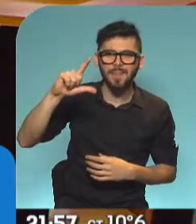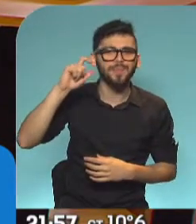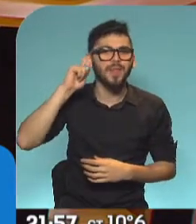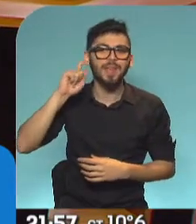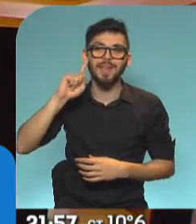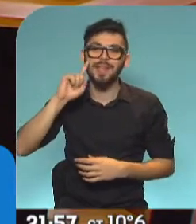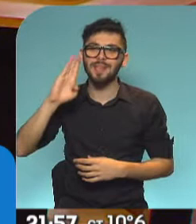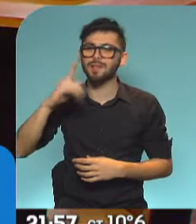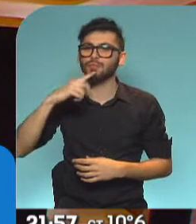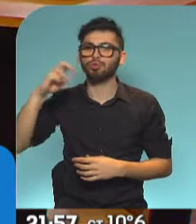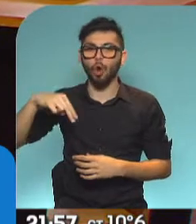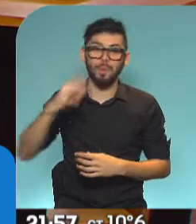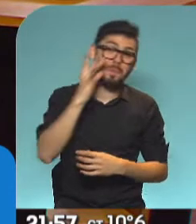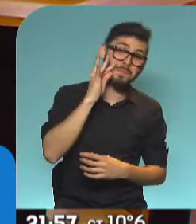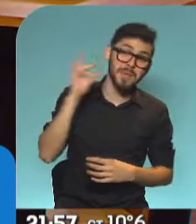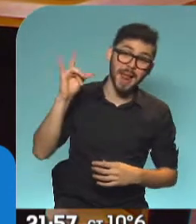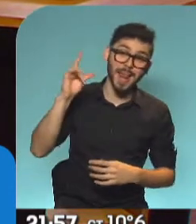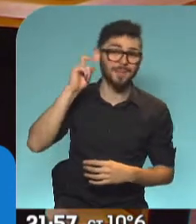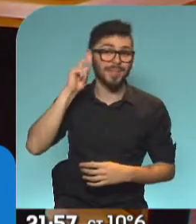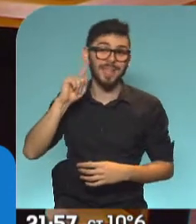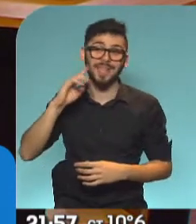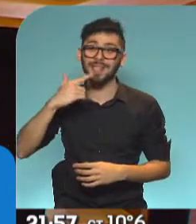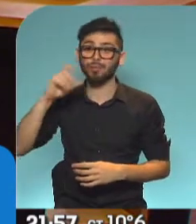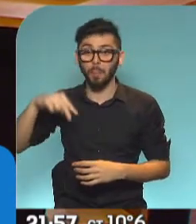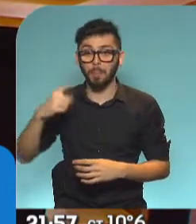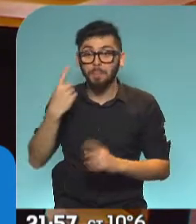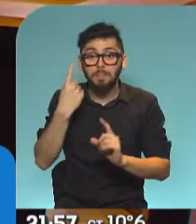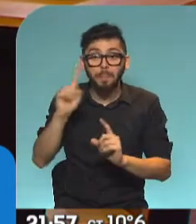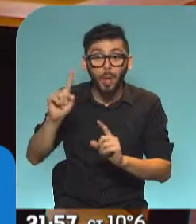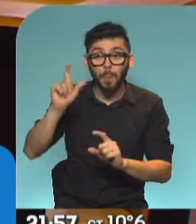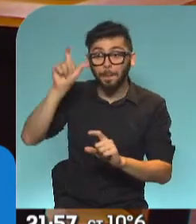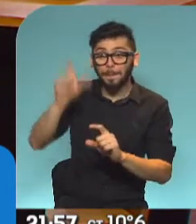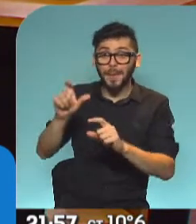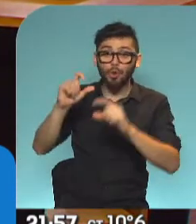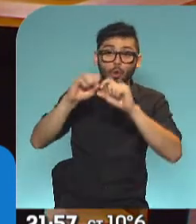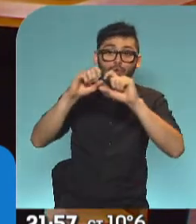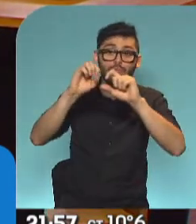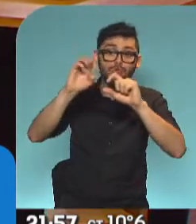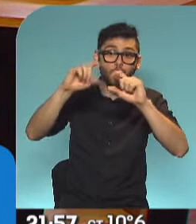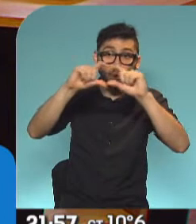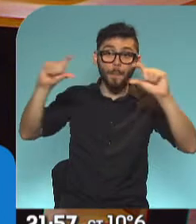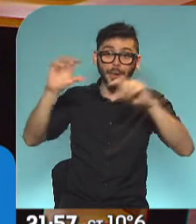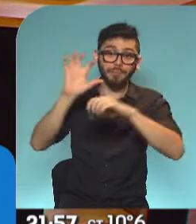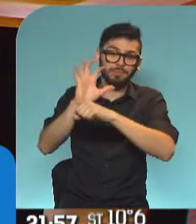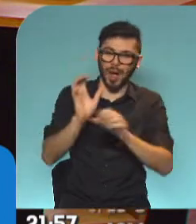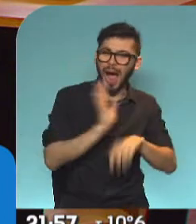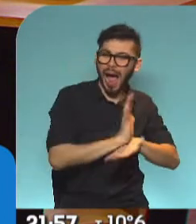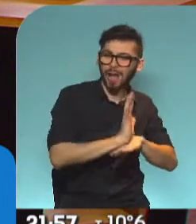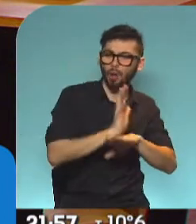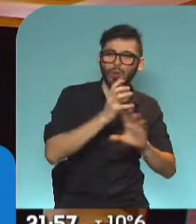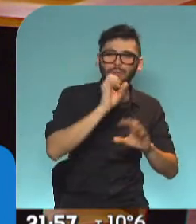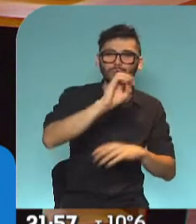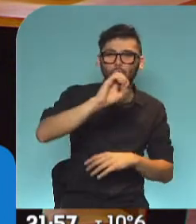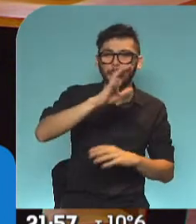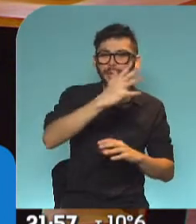Buenísimo. Pero le trajo problemas, chicos, esto a la creadora, a la que se le ocurrió poner el nombre del actor. Nunca imaginó que le iba a llegar al bueno de Mel.